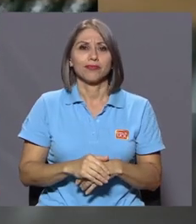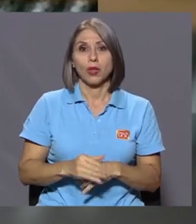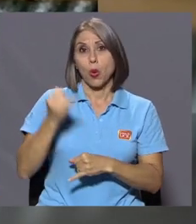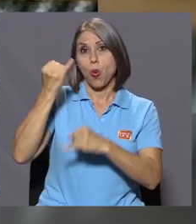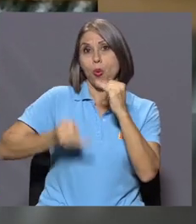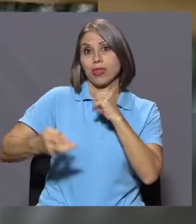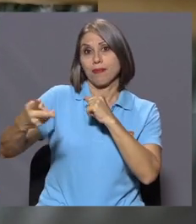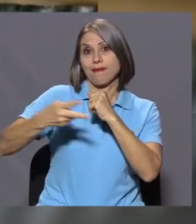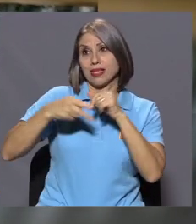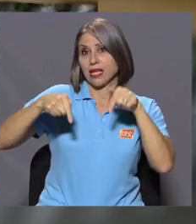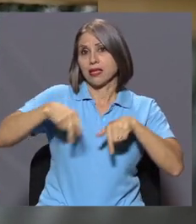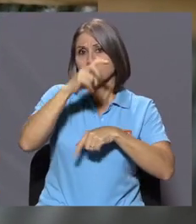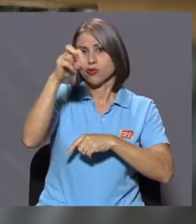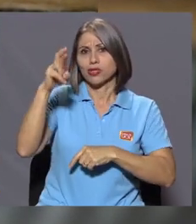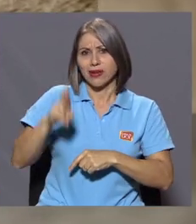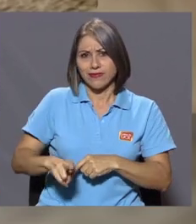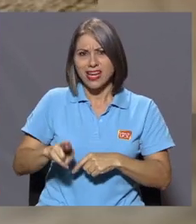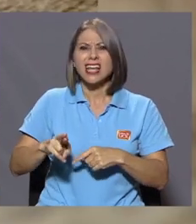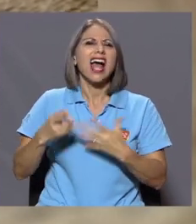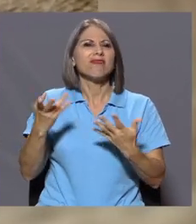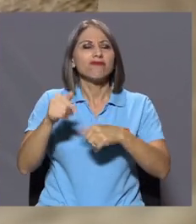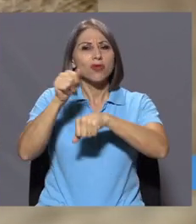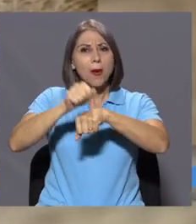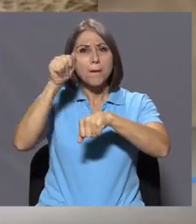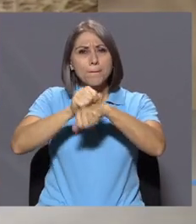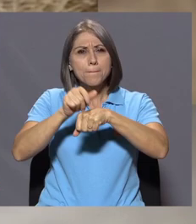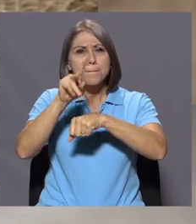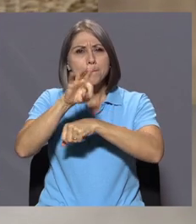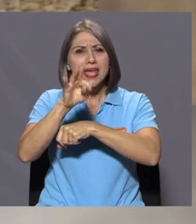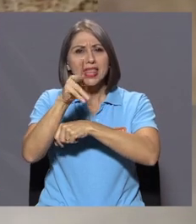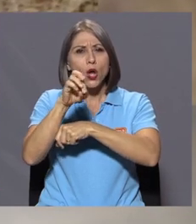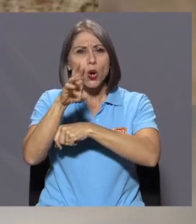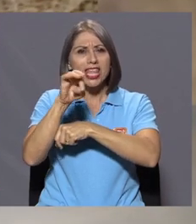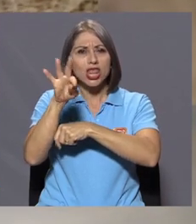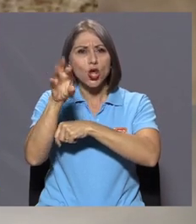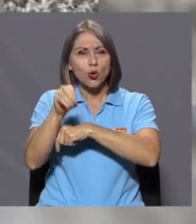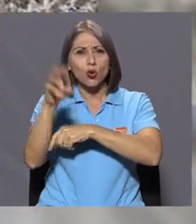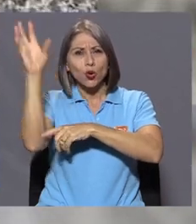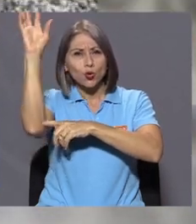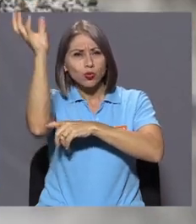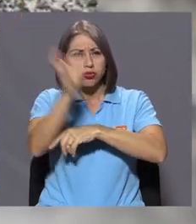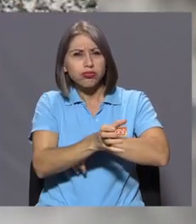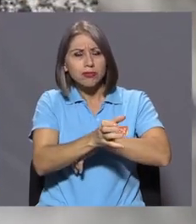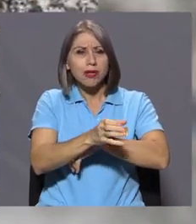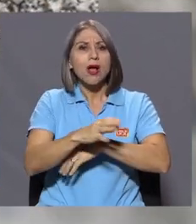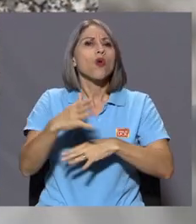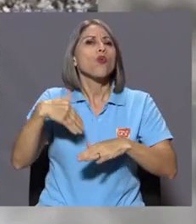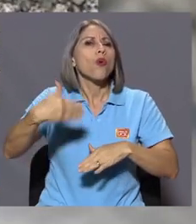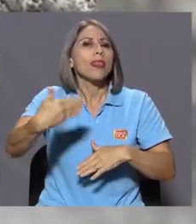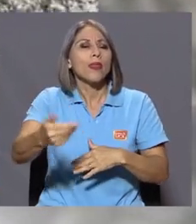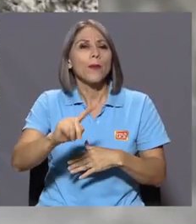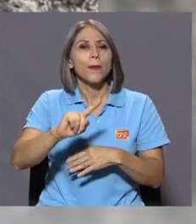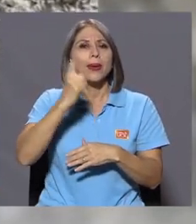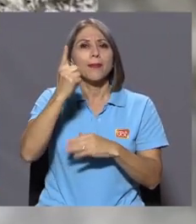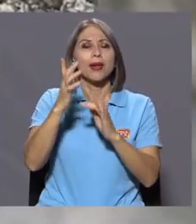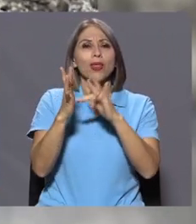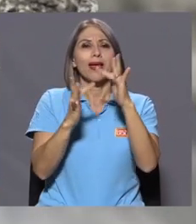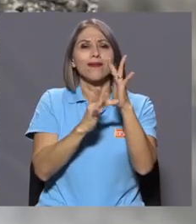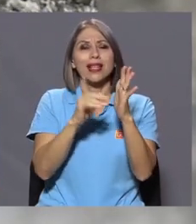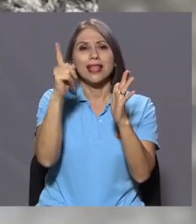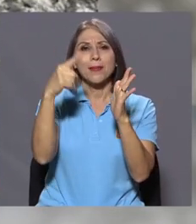La última vez que en Costa Rica se registró la caída de un meteorito fue el 1 de abril de